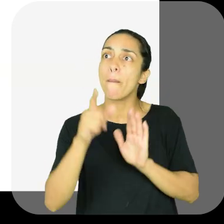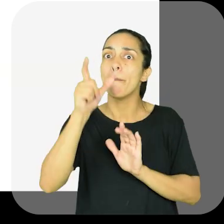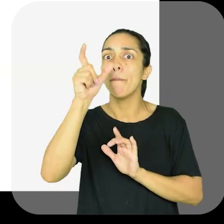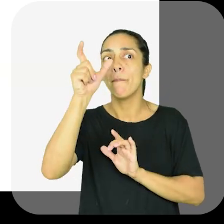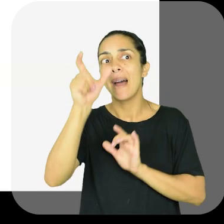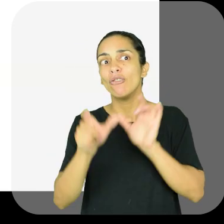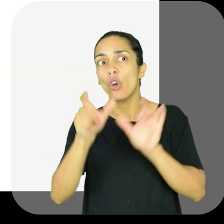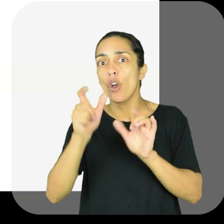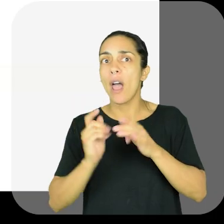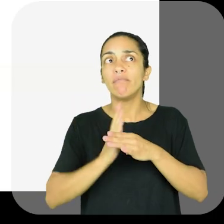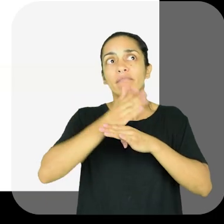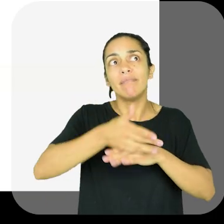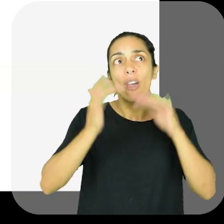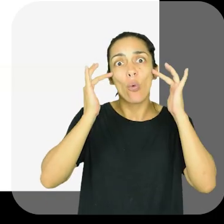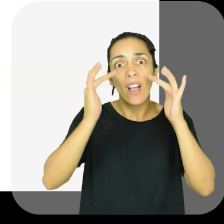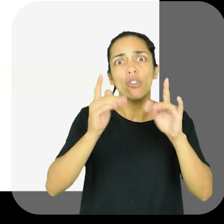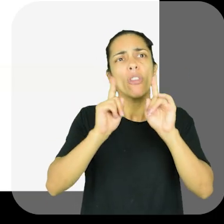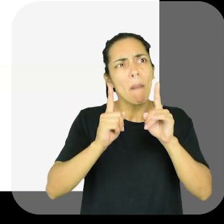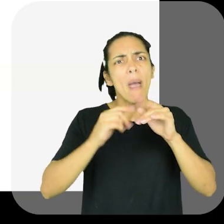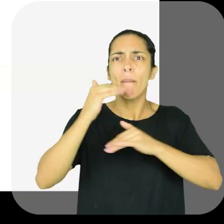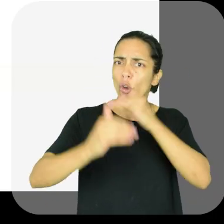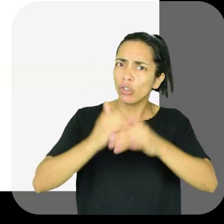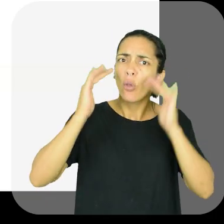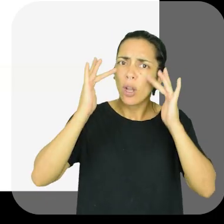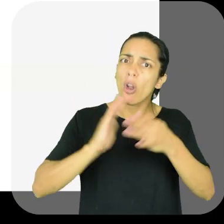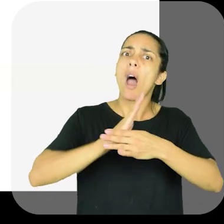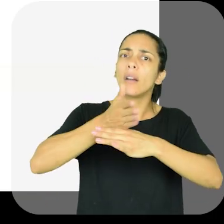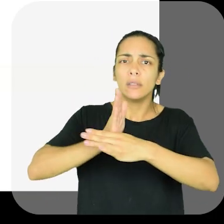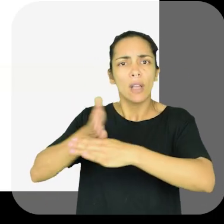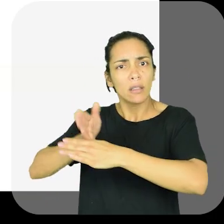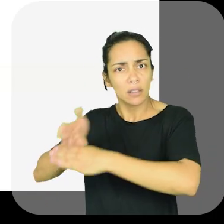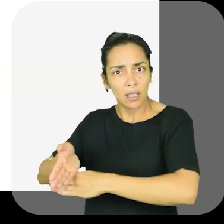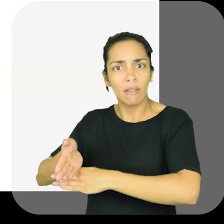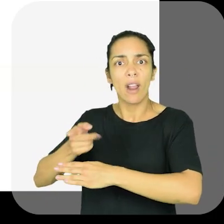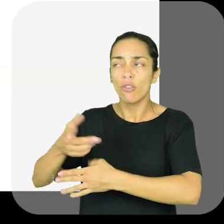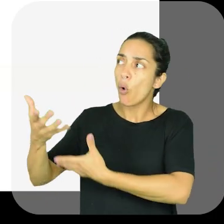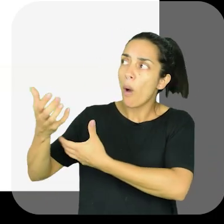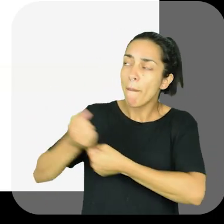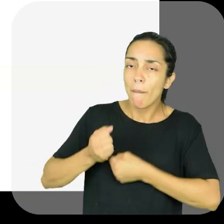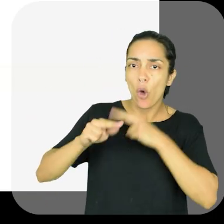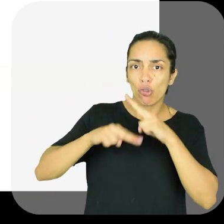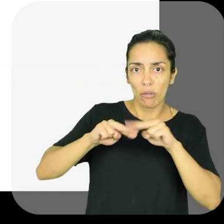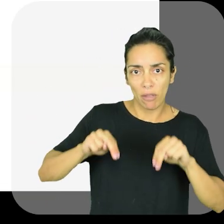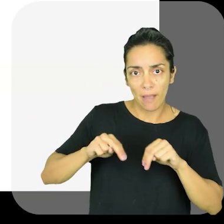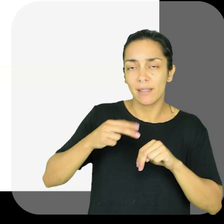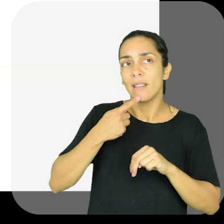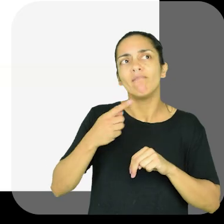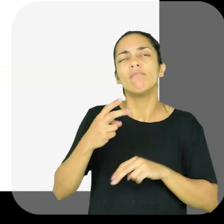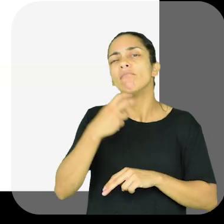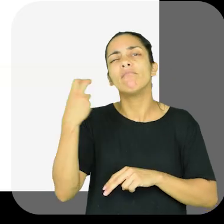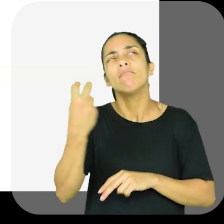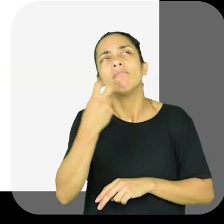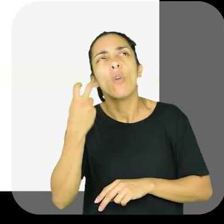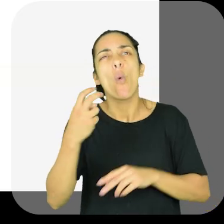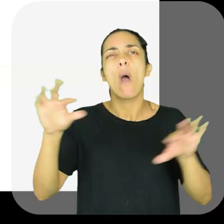procesos educativos sean más accesibles. Y en este caso, entonces, sería un sustento para mi tesis, buscando que la música